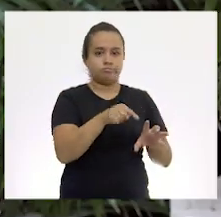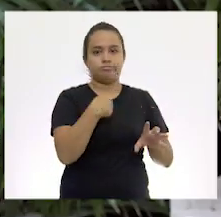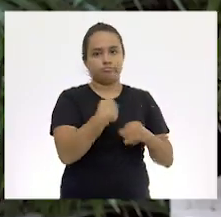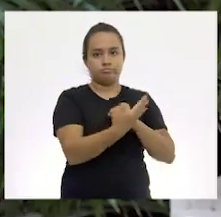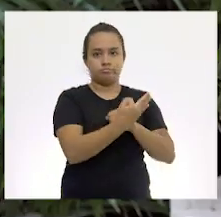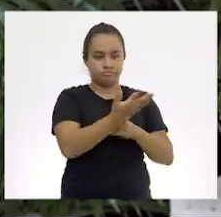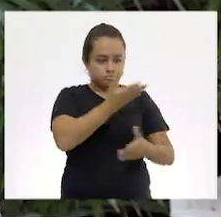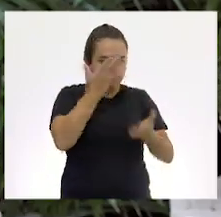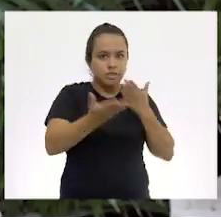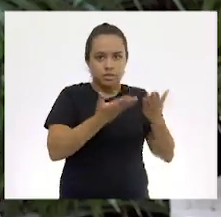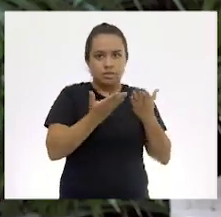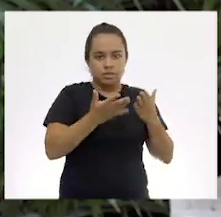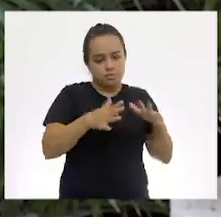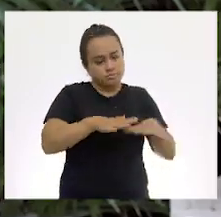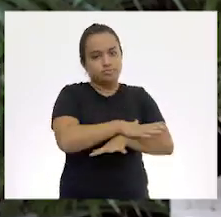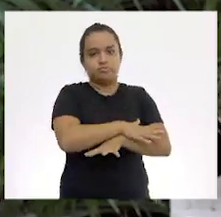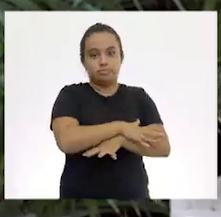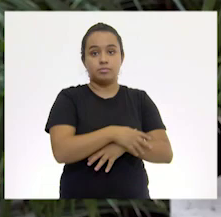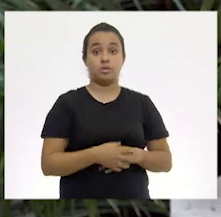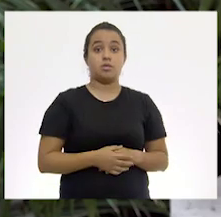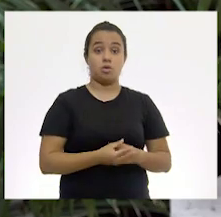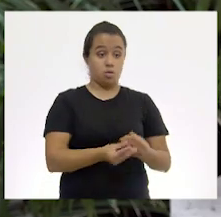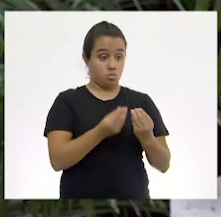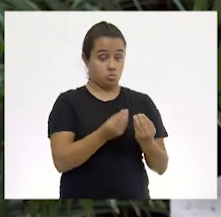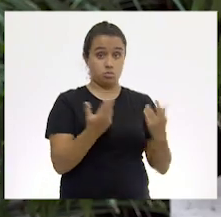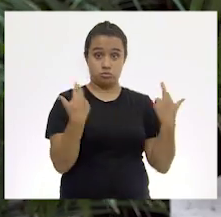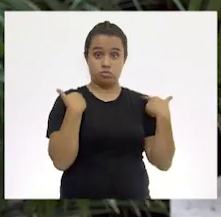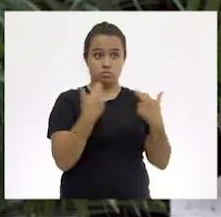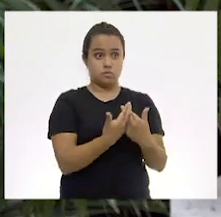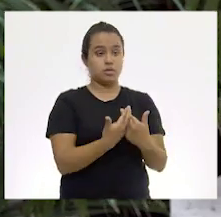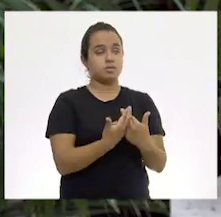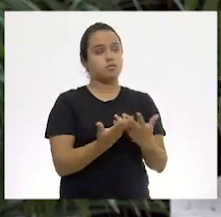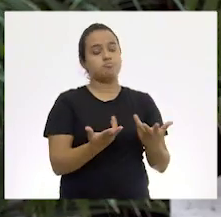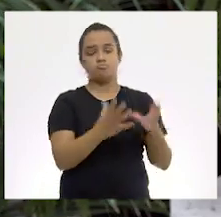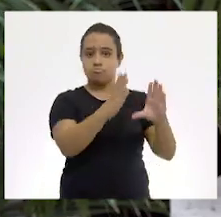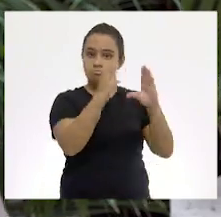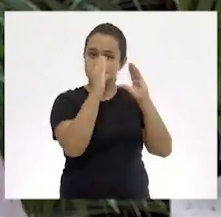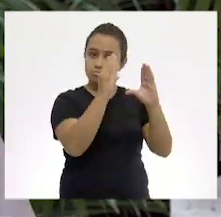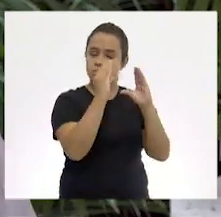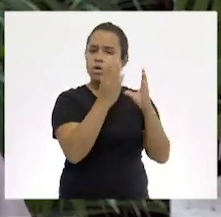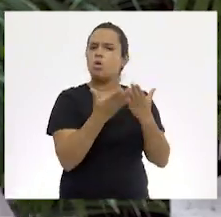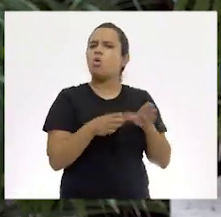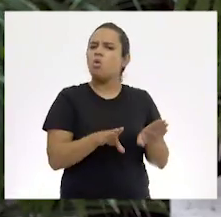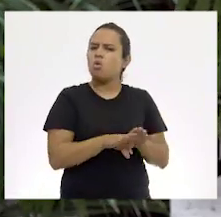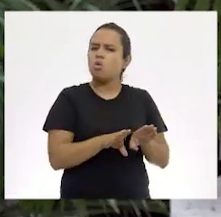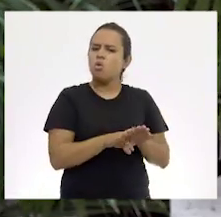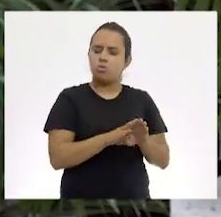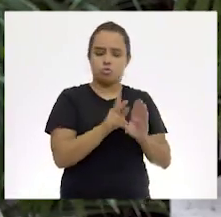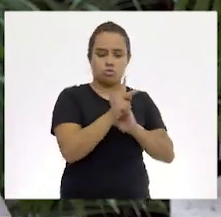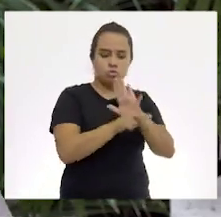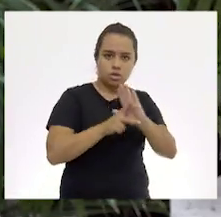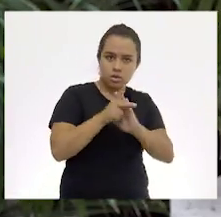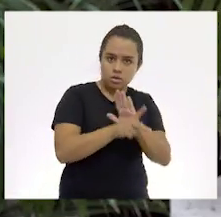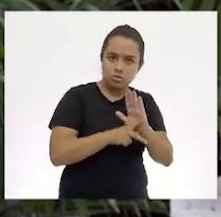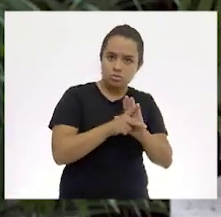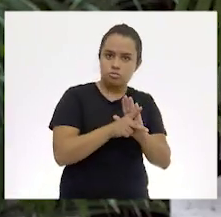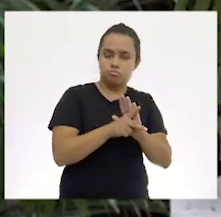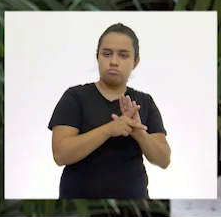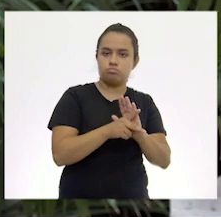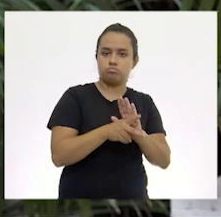ha parecido muy bien que muchos maestros nos han enseñado mediante videos, igual